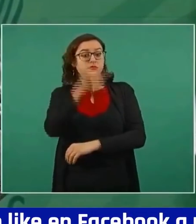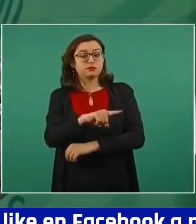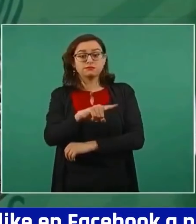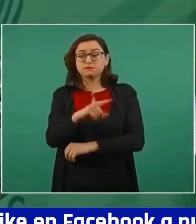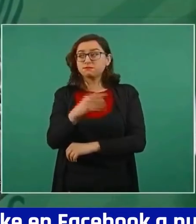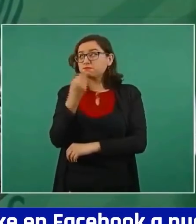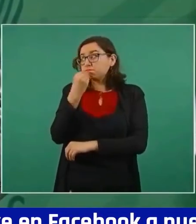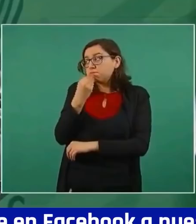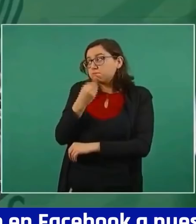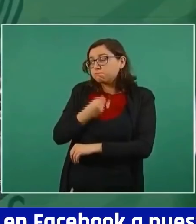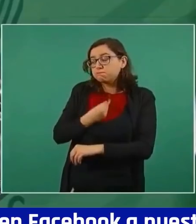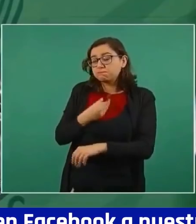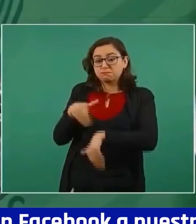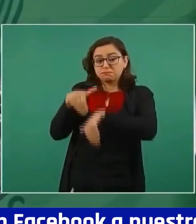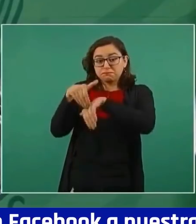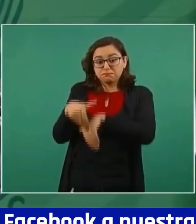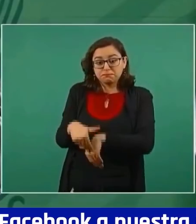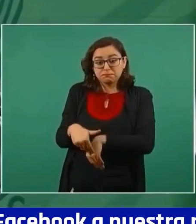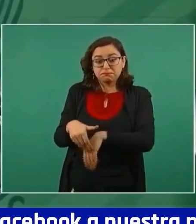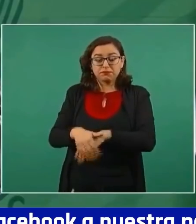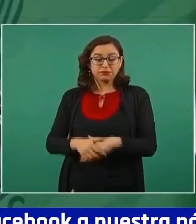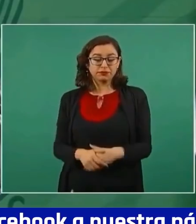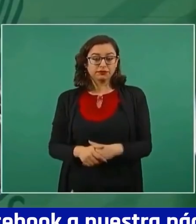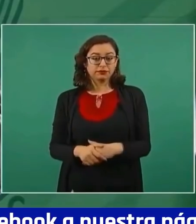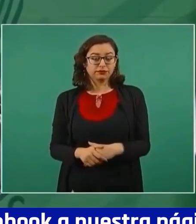porque son empleados,